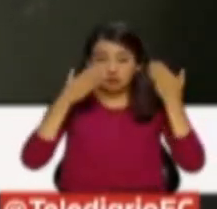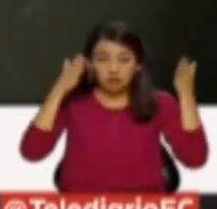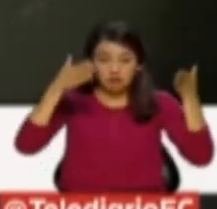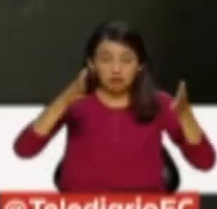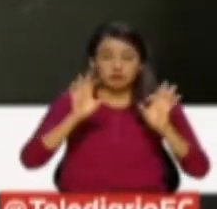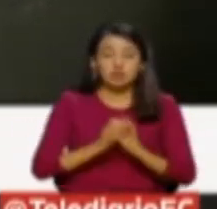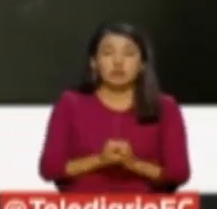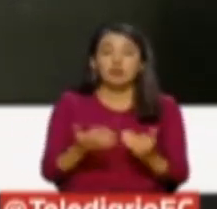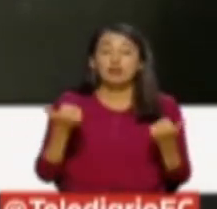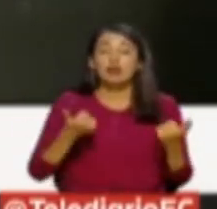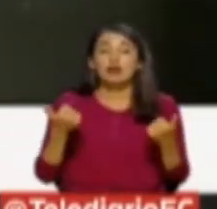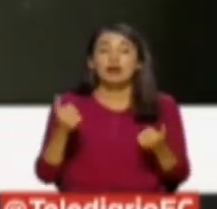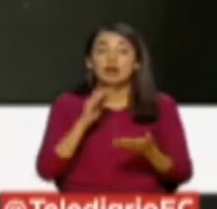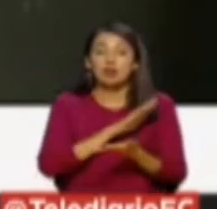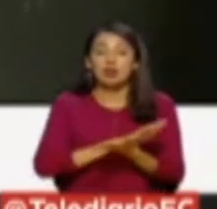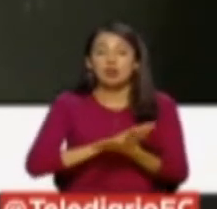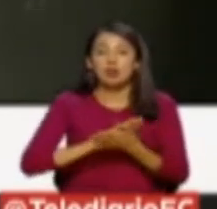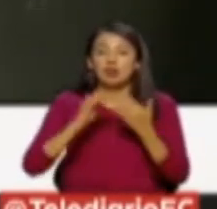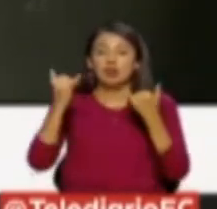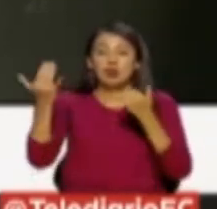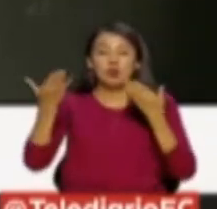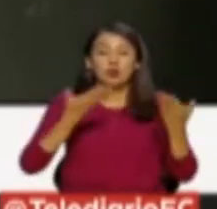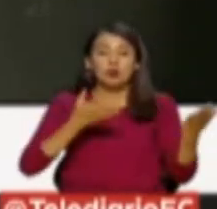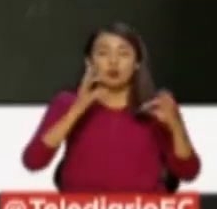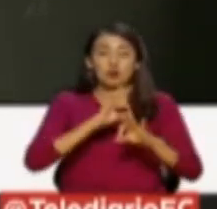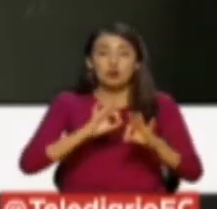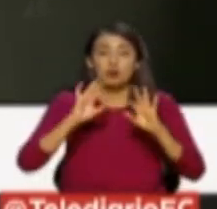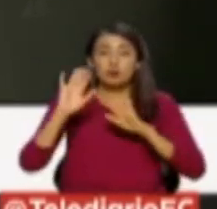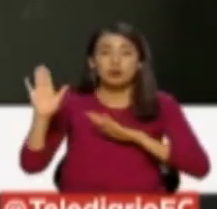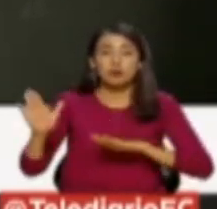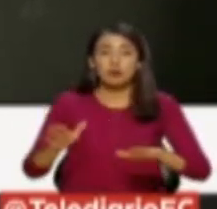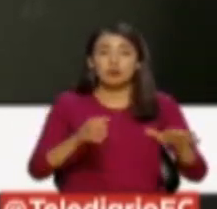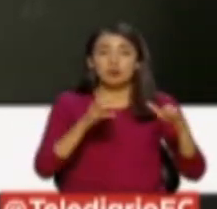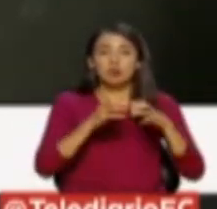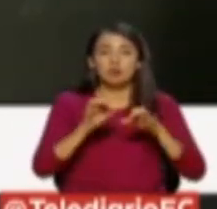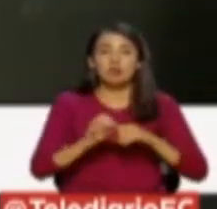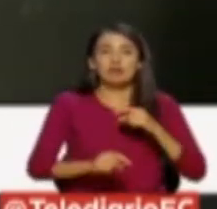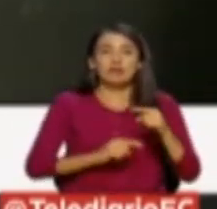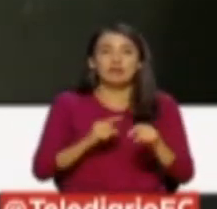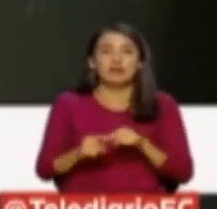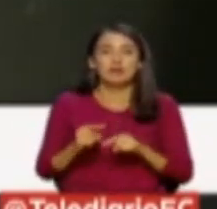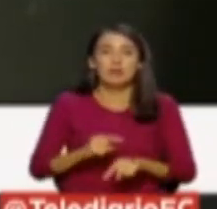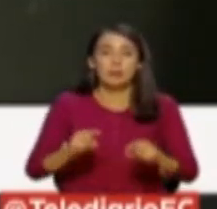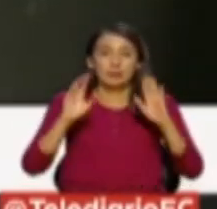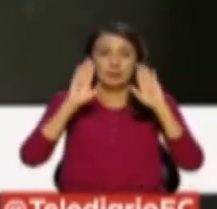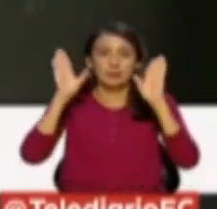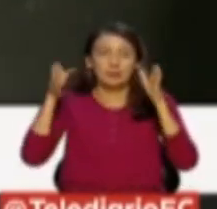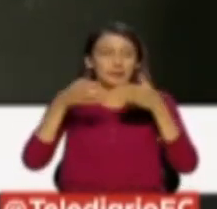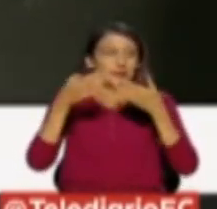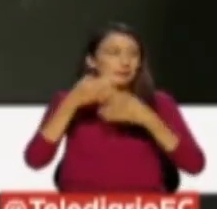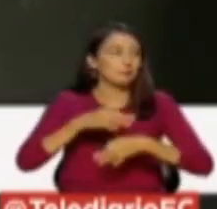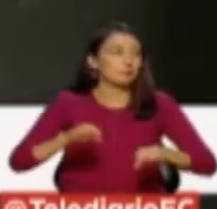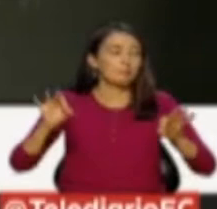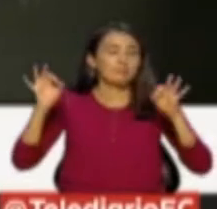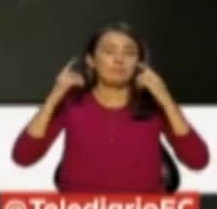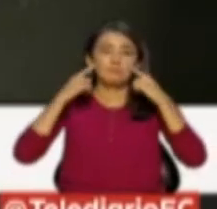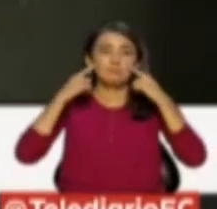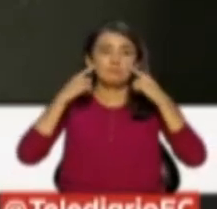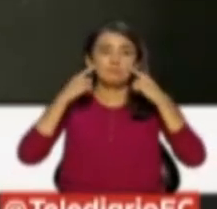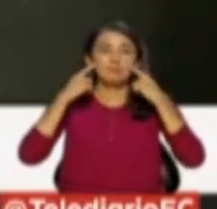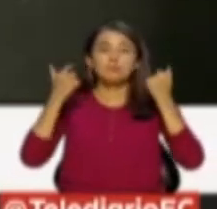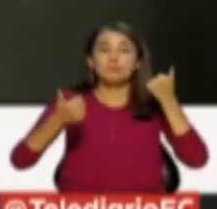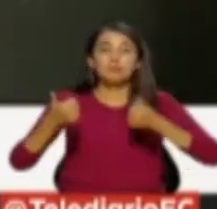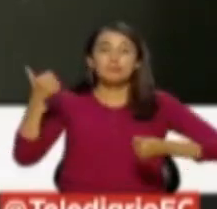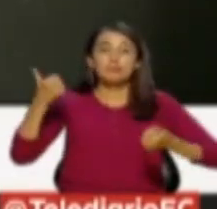artista corporal ha tratado de en esta oportunidad mostrarnos lo mejor de sus obras que ha venido trabajando durante varios años al respecto